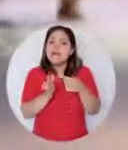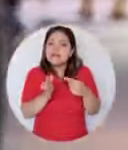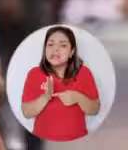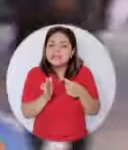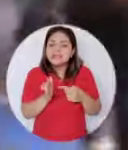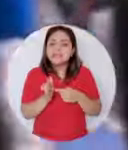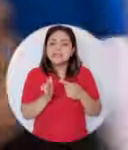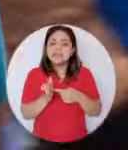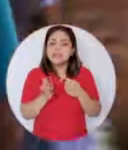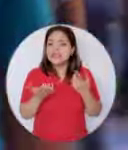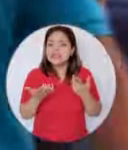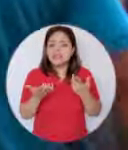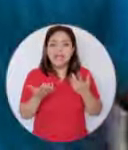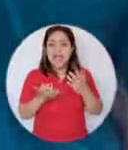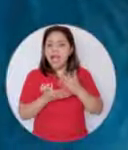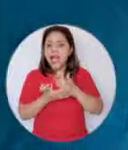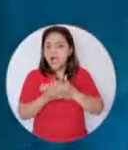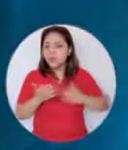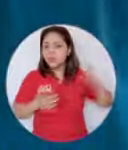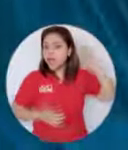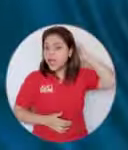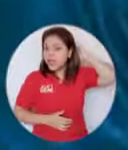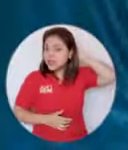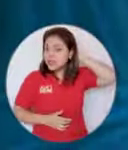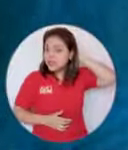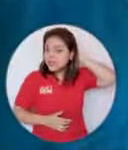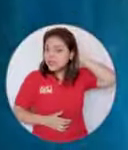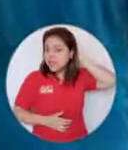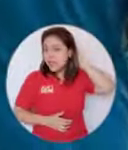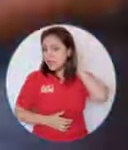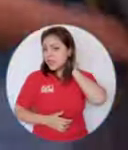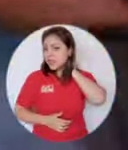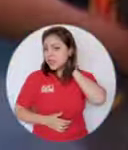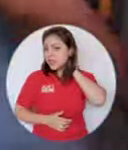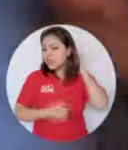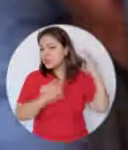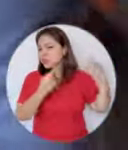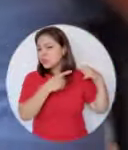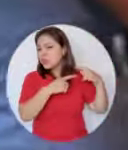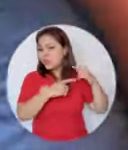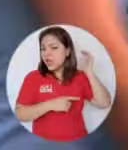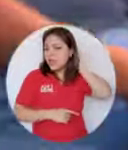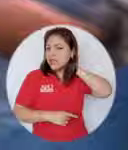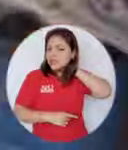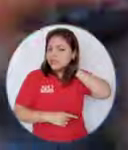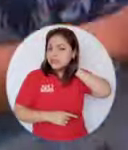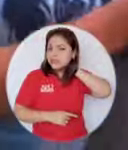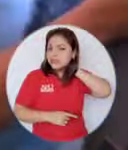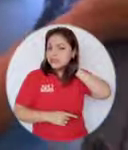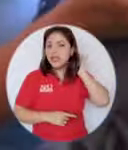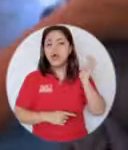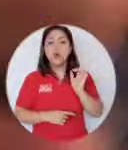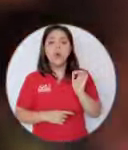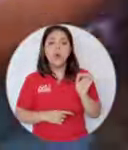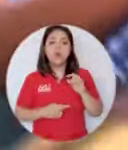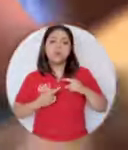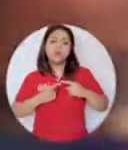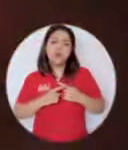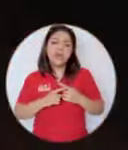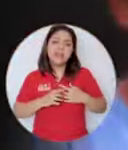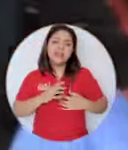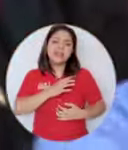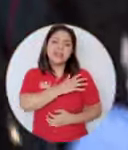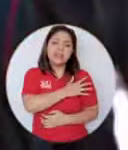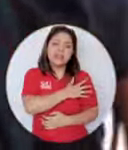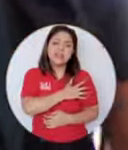la parte occipital, en la parte de atrás, a veces en la parte de la nuca, que comienzan con algún tipo de dolor